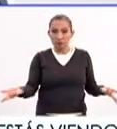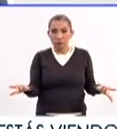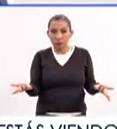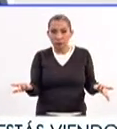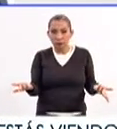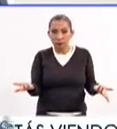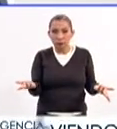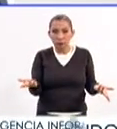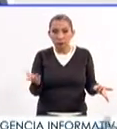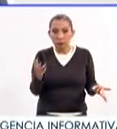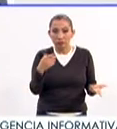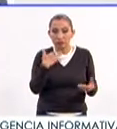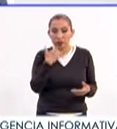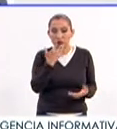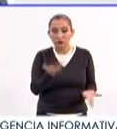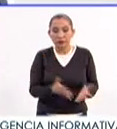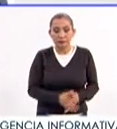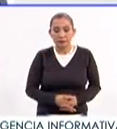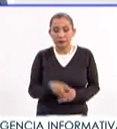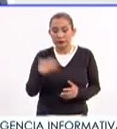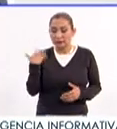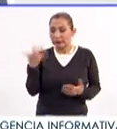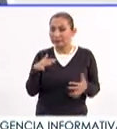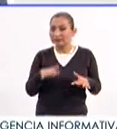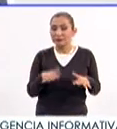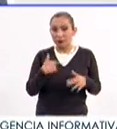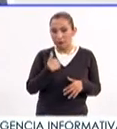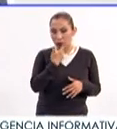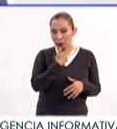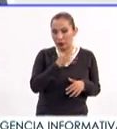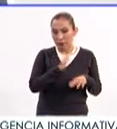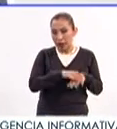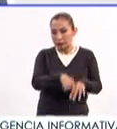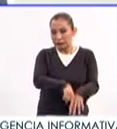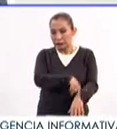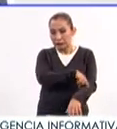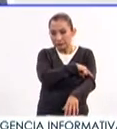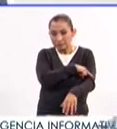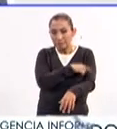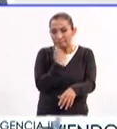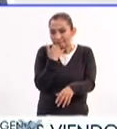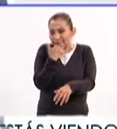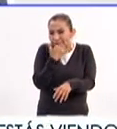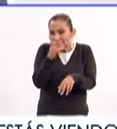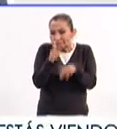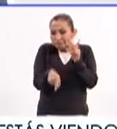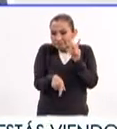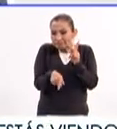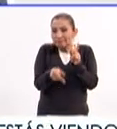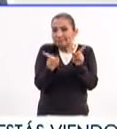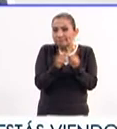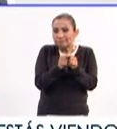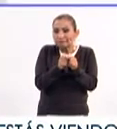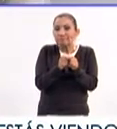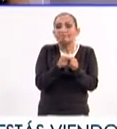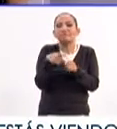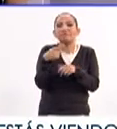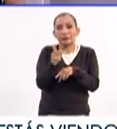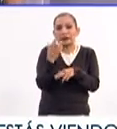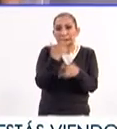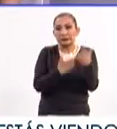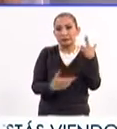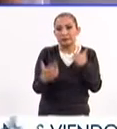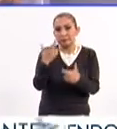plástico. Esto es verdaderamente impresionante, doctor, y me gustaría que nos hablara más al respecto. Tenemos que hacer una breve pausa, pero